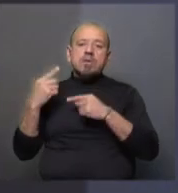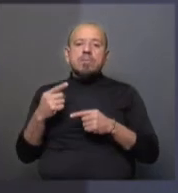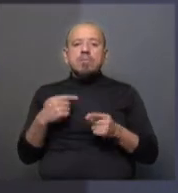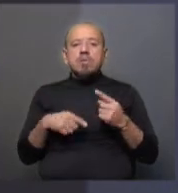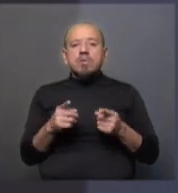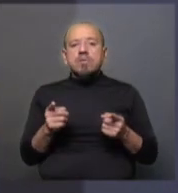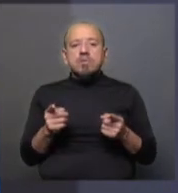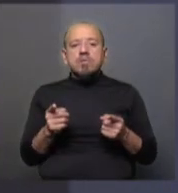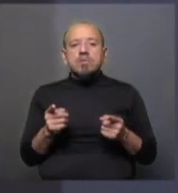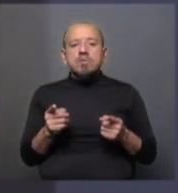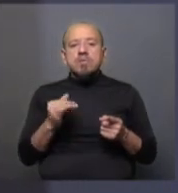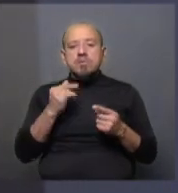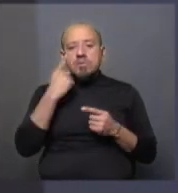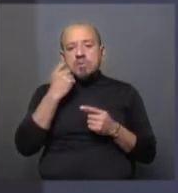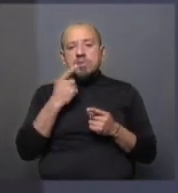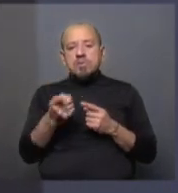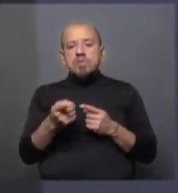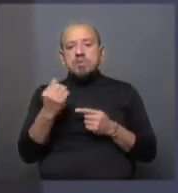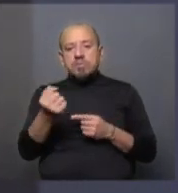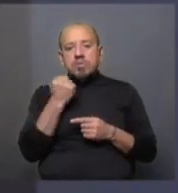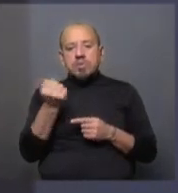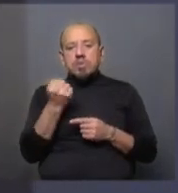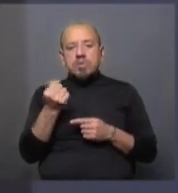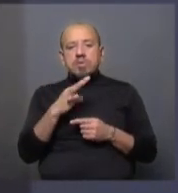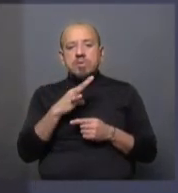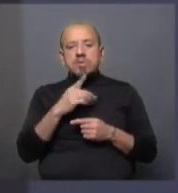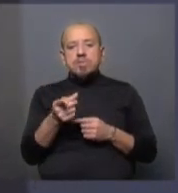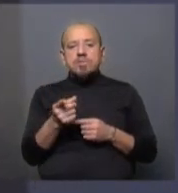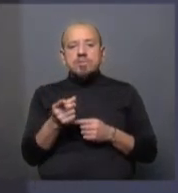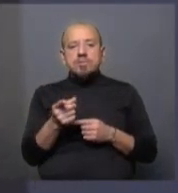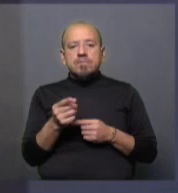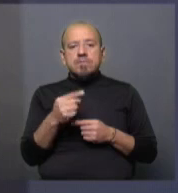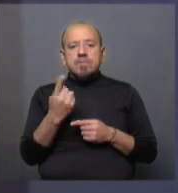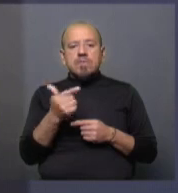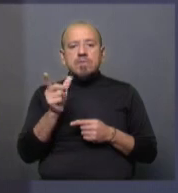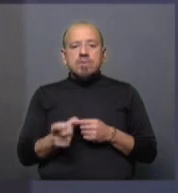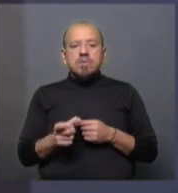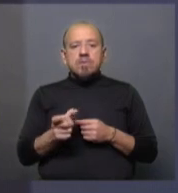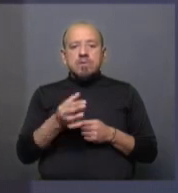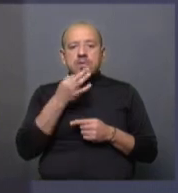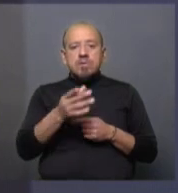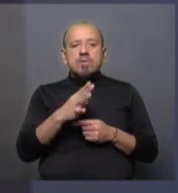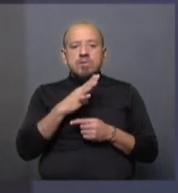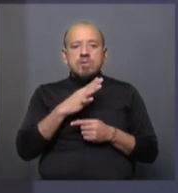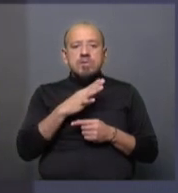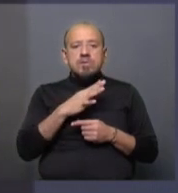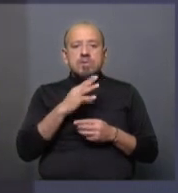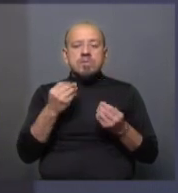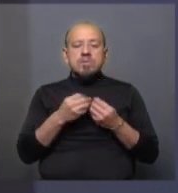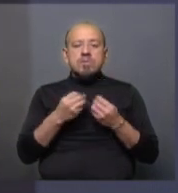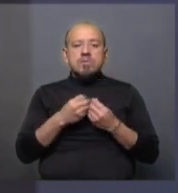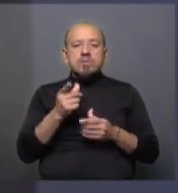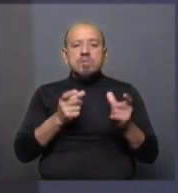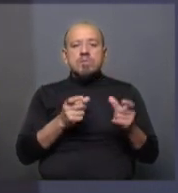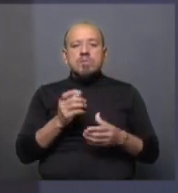digo se da cuenta de lo la importancia que hay Y cómo que una persona hable hablan muchas después detrás de ella no